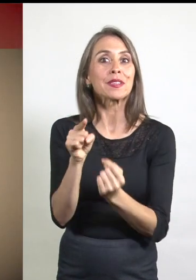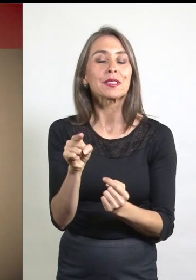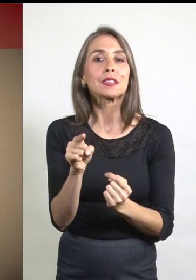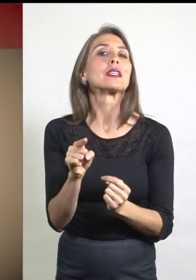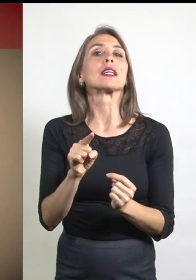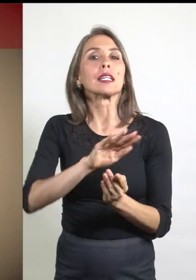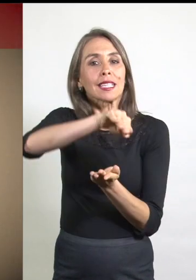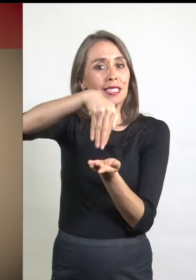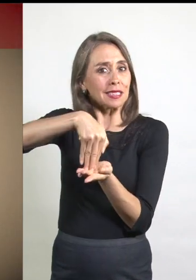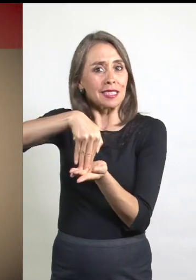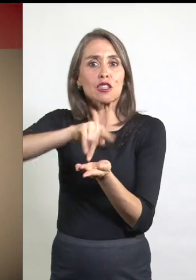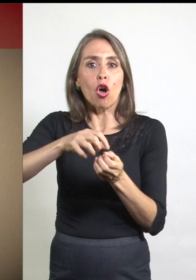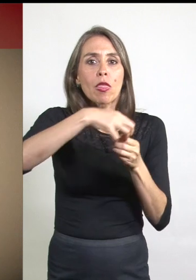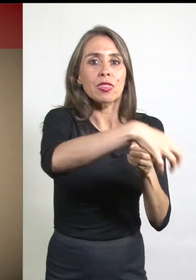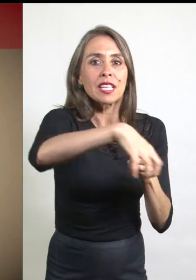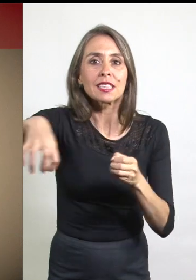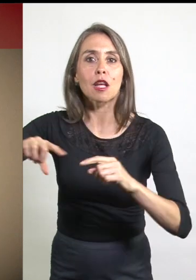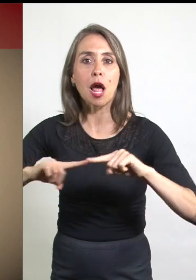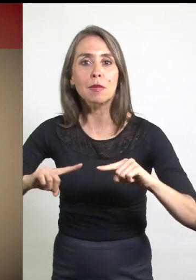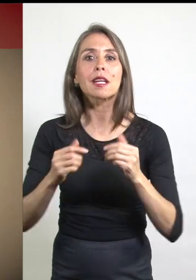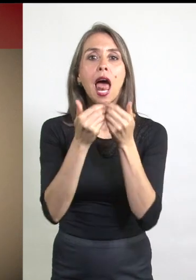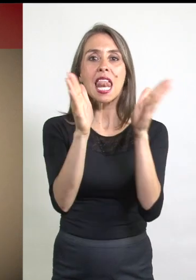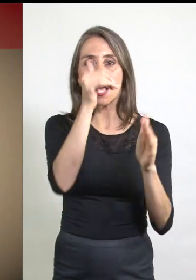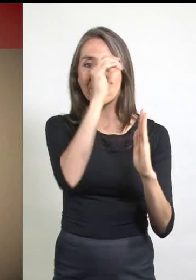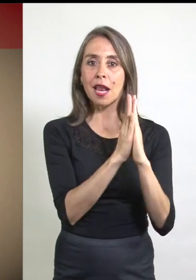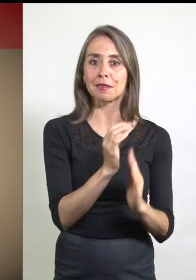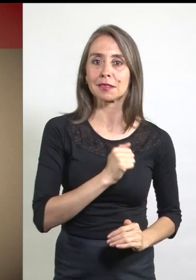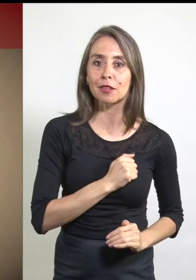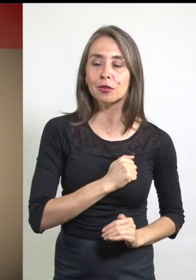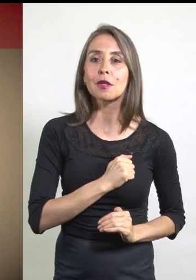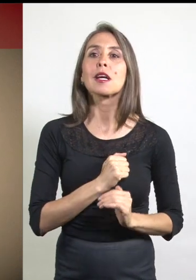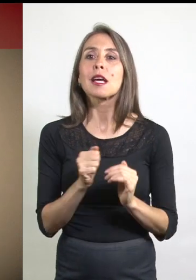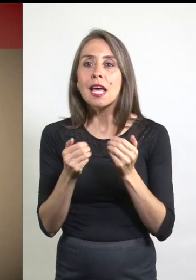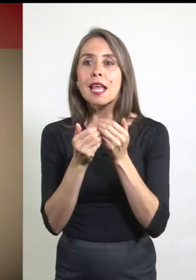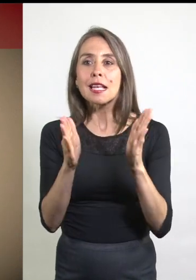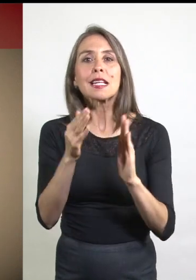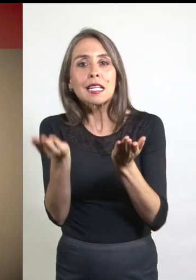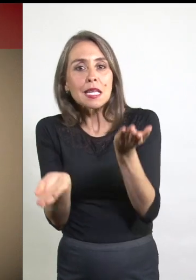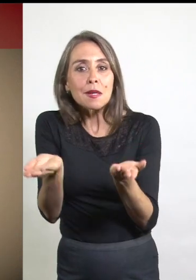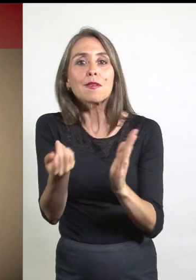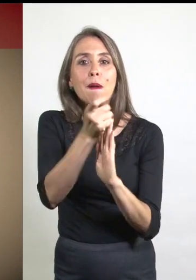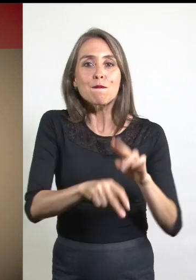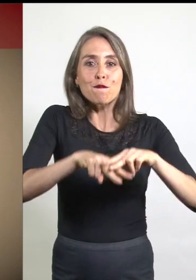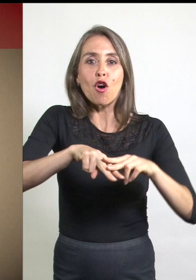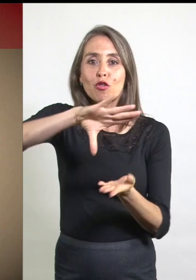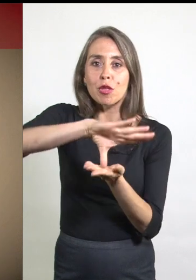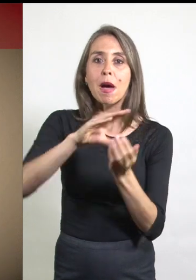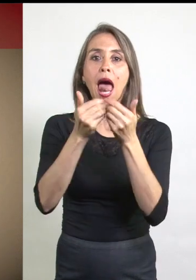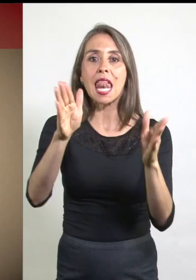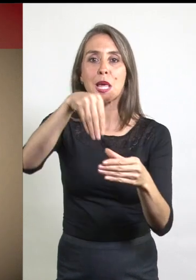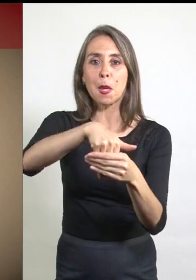la descentralización administrativa, la libertad de la Iglesia, la nivelación del presupuesto de la Nación, la libertad electoral,